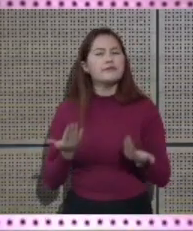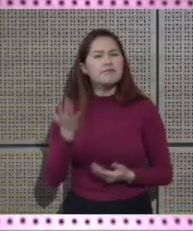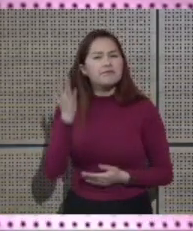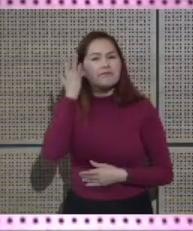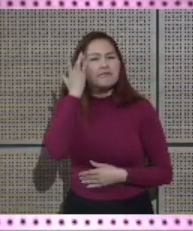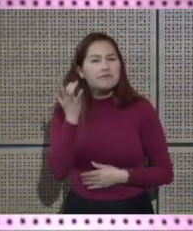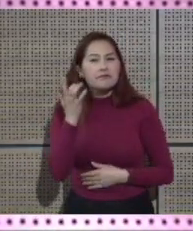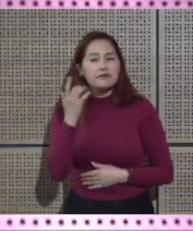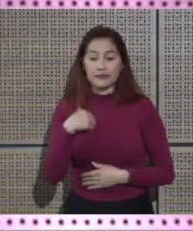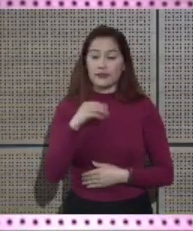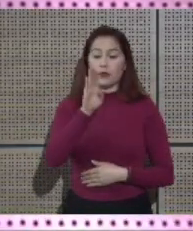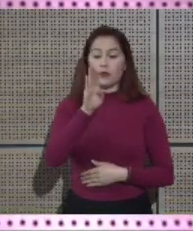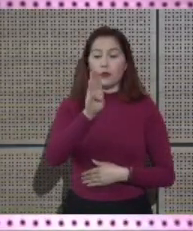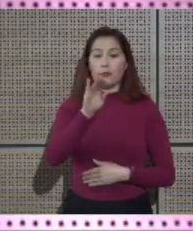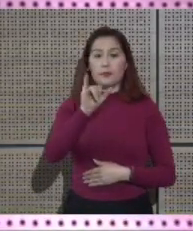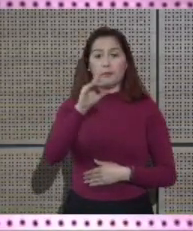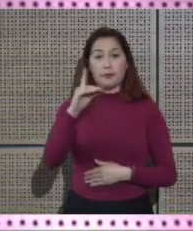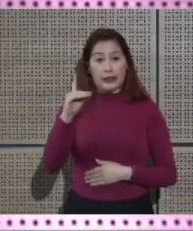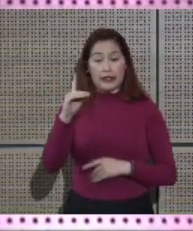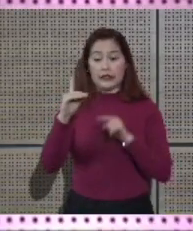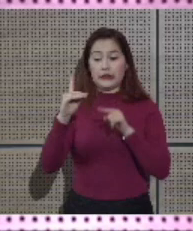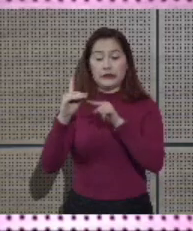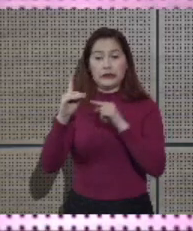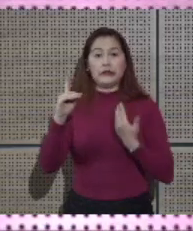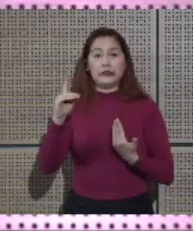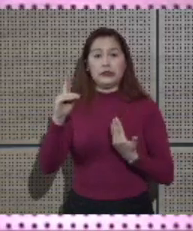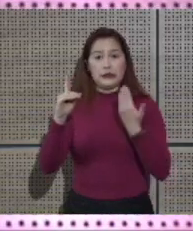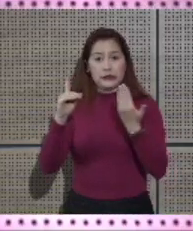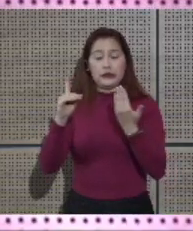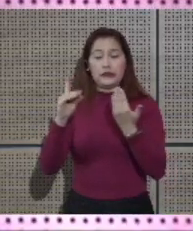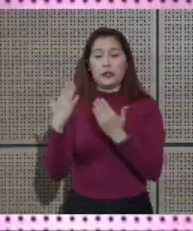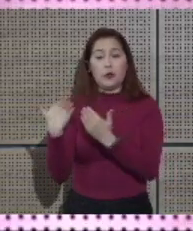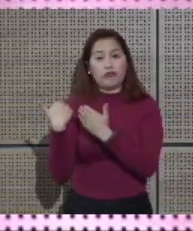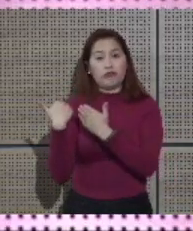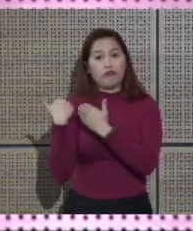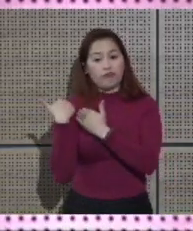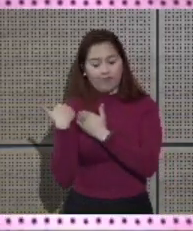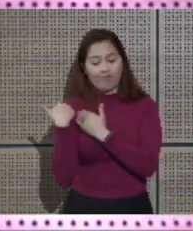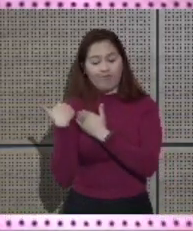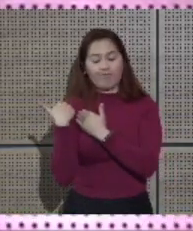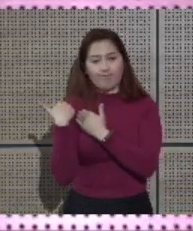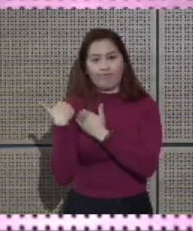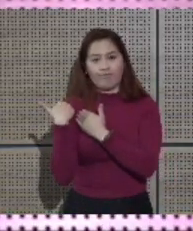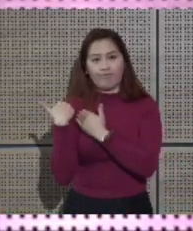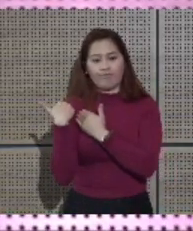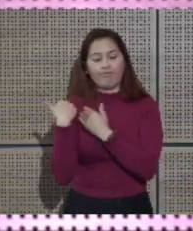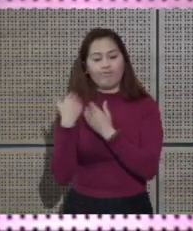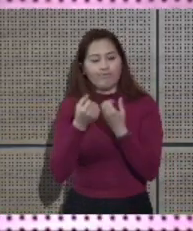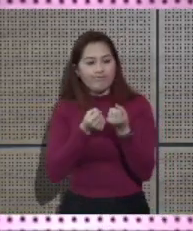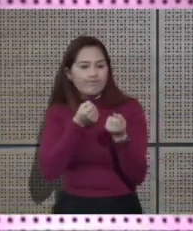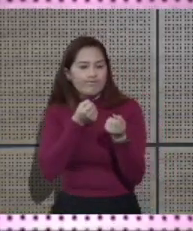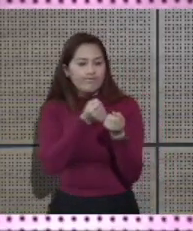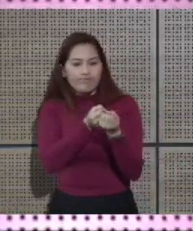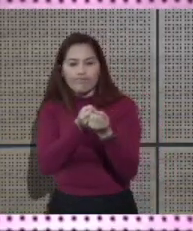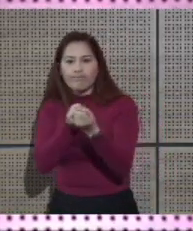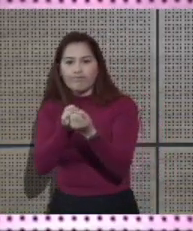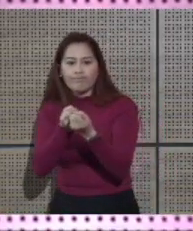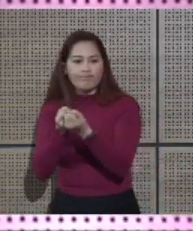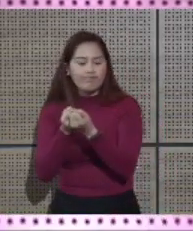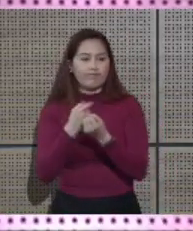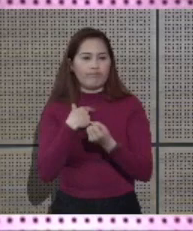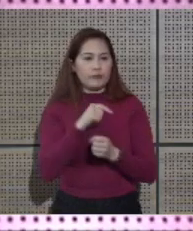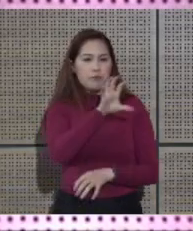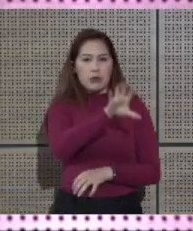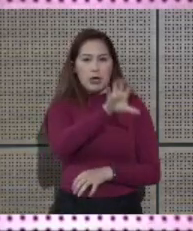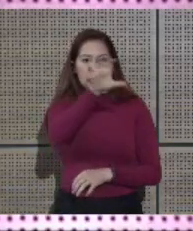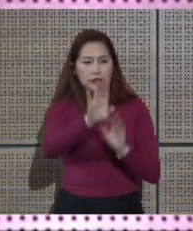el banco ha tenido siempre en su mira, de manera muy importante, apoyar el desarrollo del